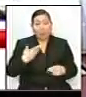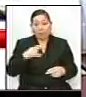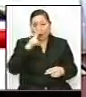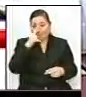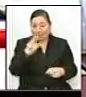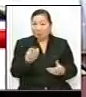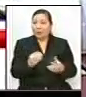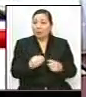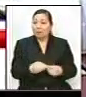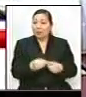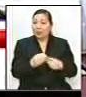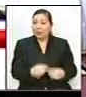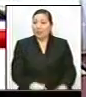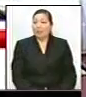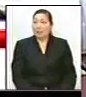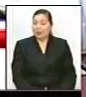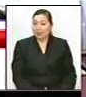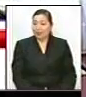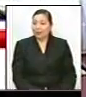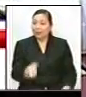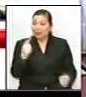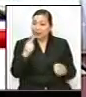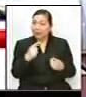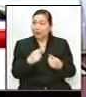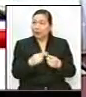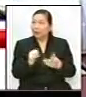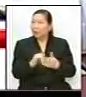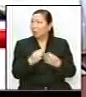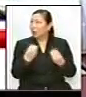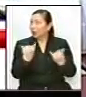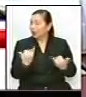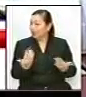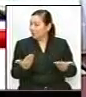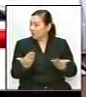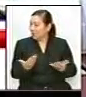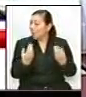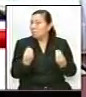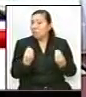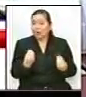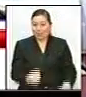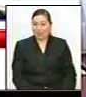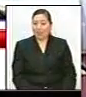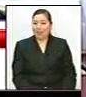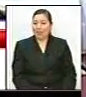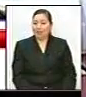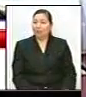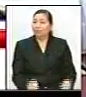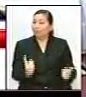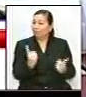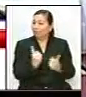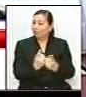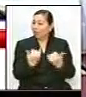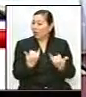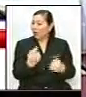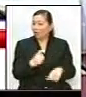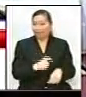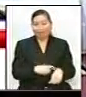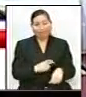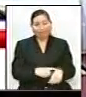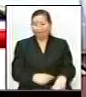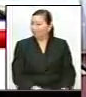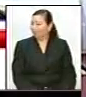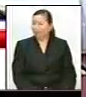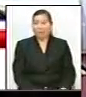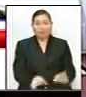el principal objeto de por qué estamos aquí y por qué los señores también se encuentran en este momento.